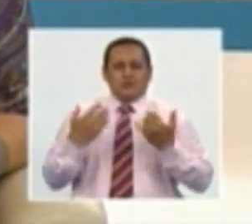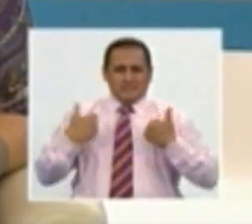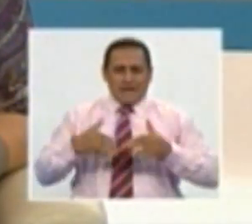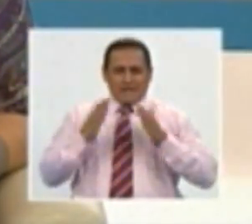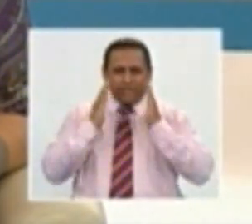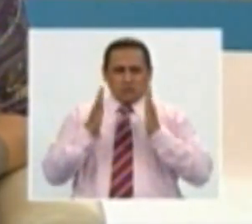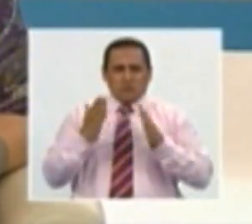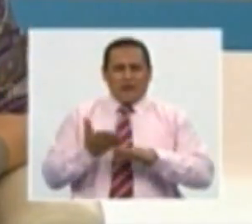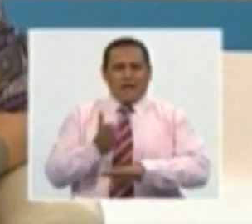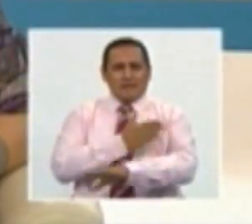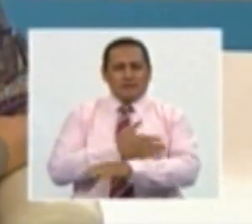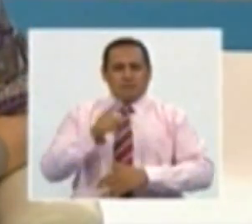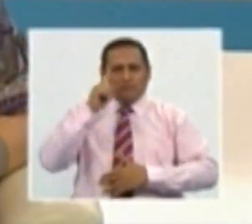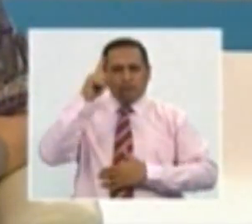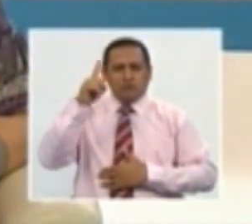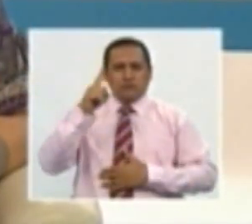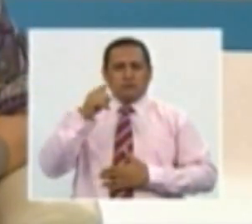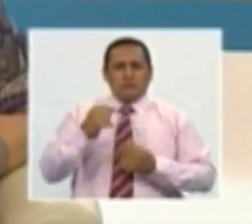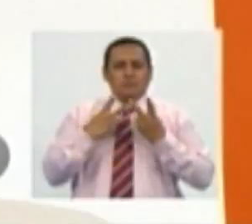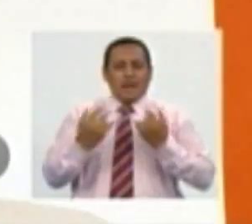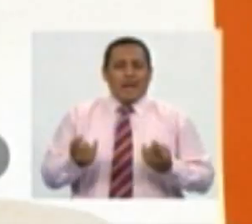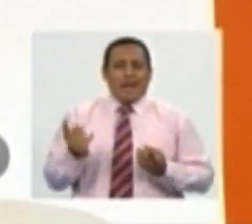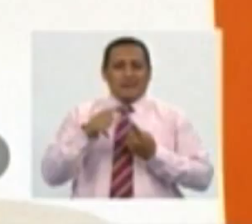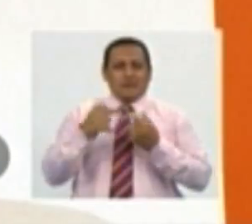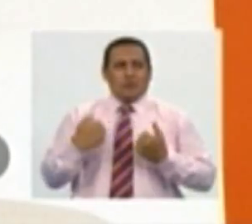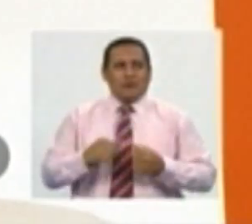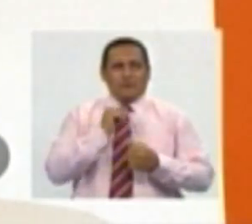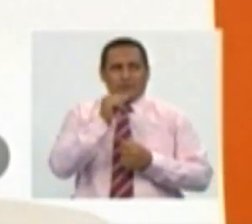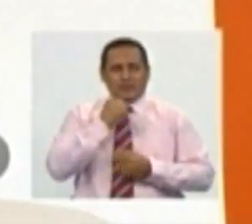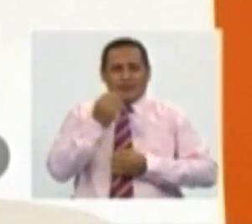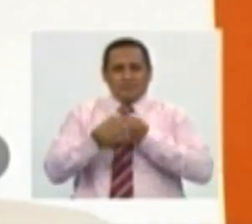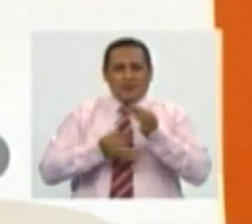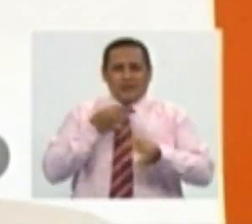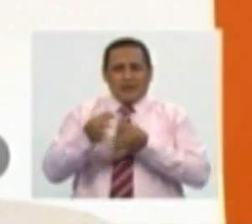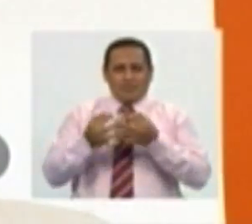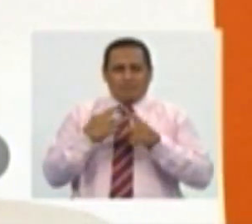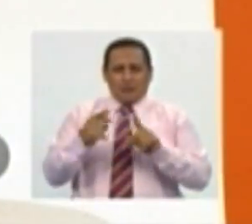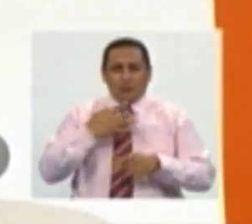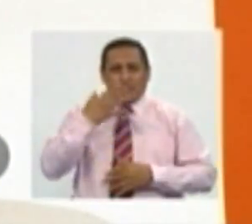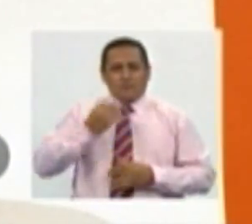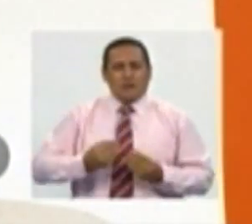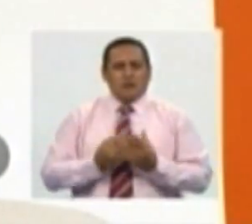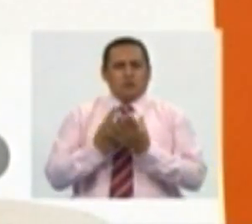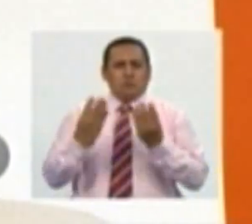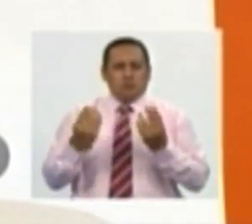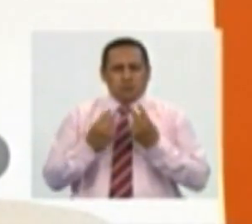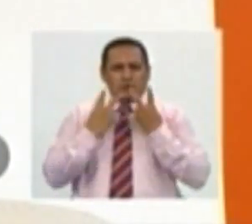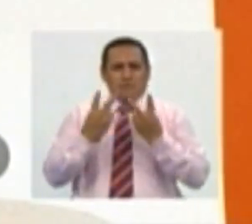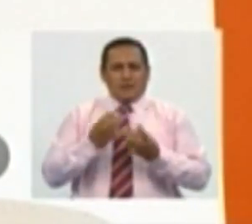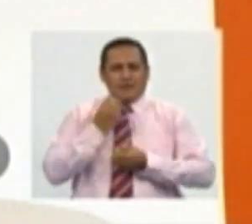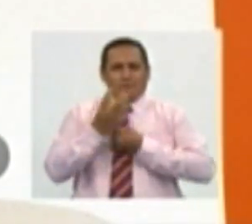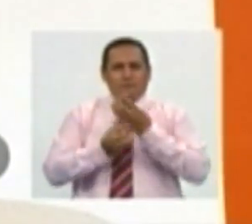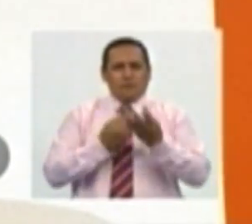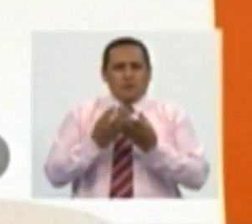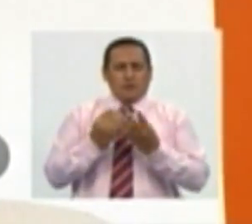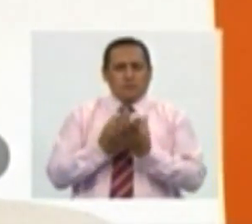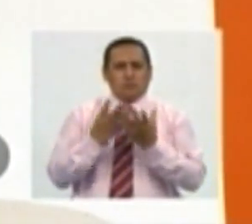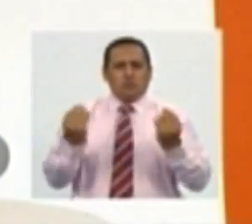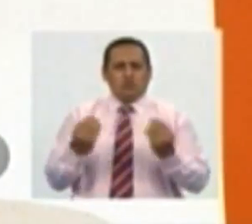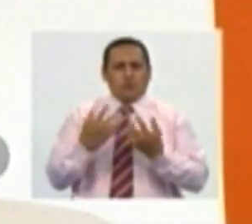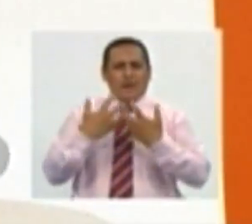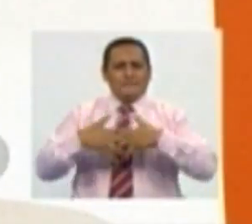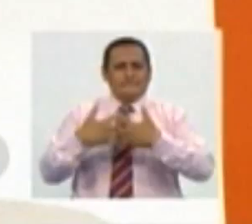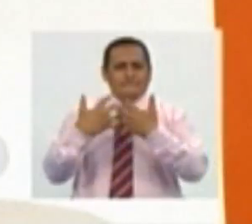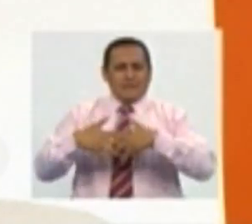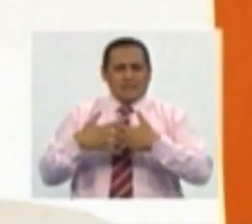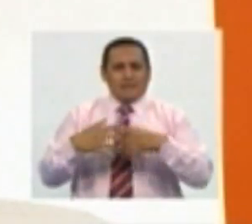atendido la SUNAFIL desde su creación? Bueno, ahorita no tengo la data exacta, pero sí, efectivamente, hay un gran número de empresas, por supuesto, hay un gran número